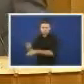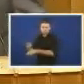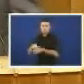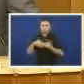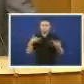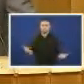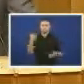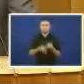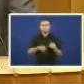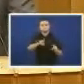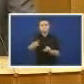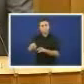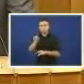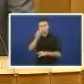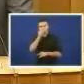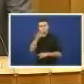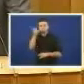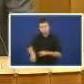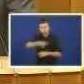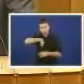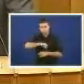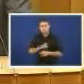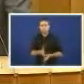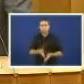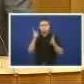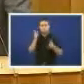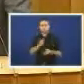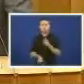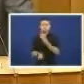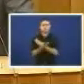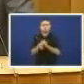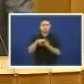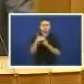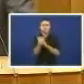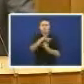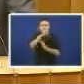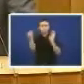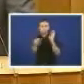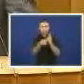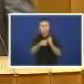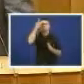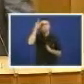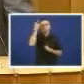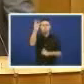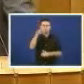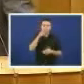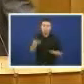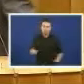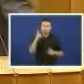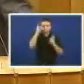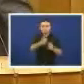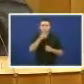máis terra sino que implantamos democráticamente marcos legais que dunha vez por todas intentarán solucionar o